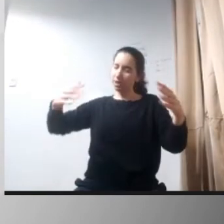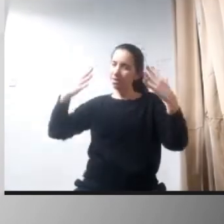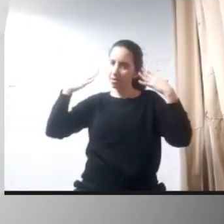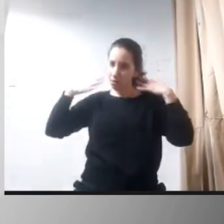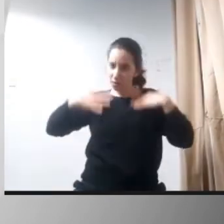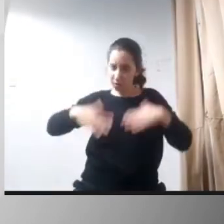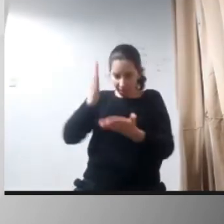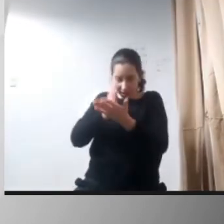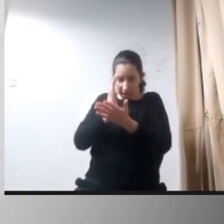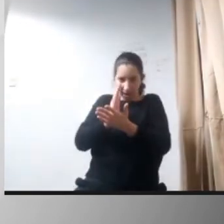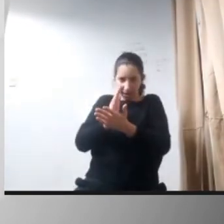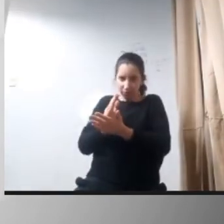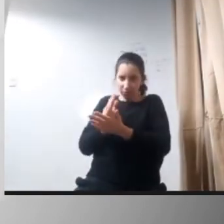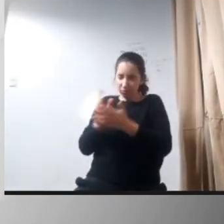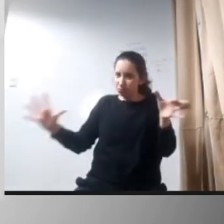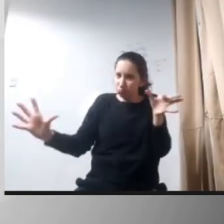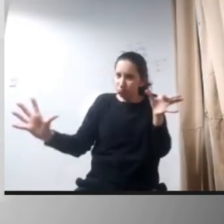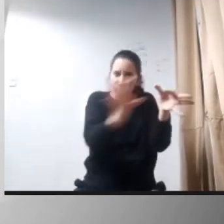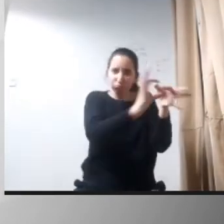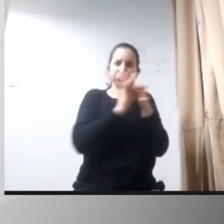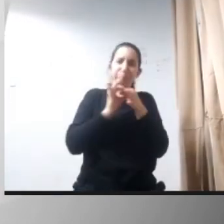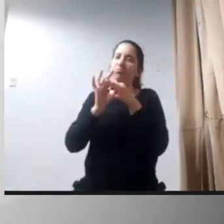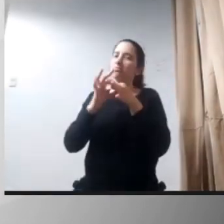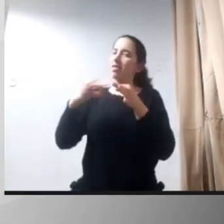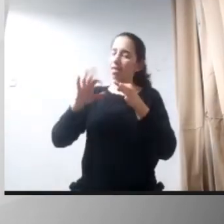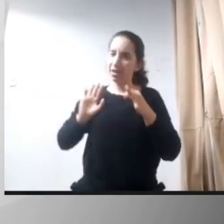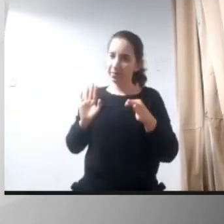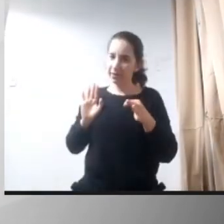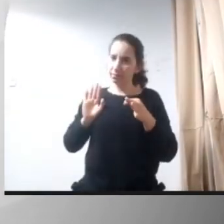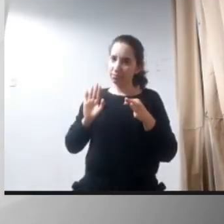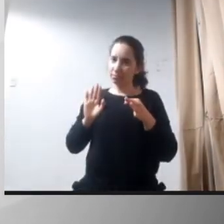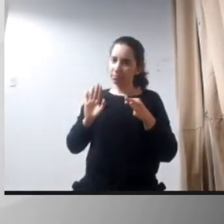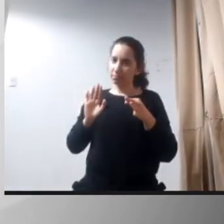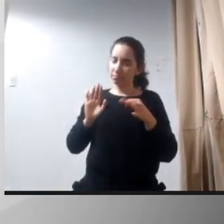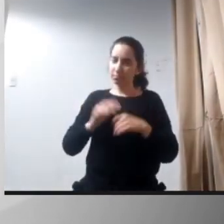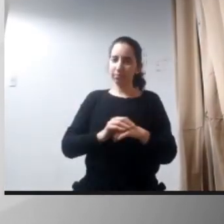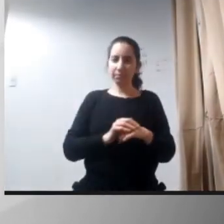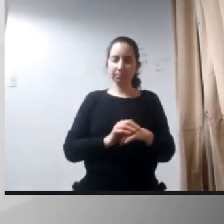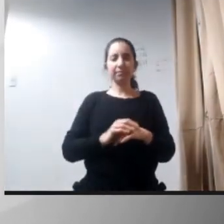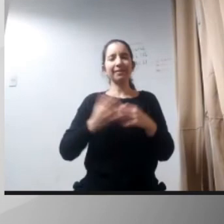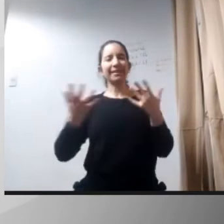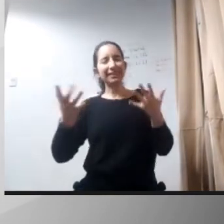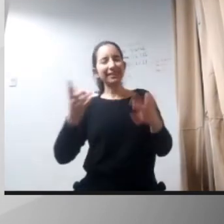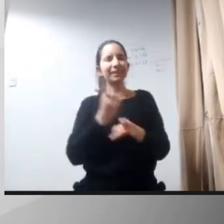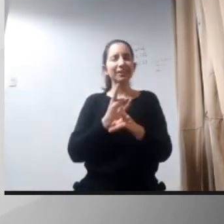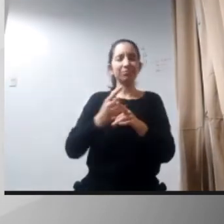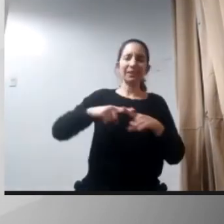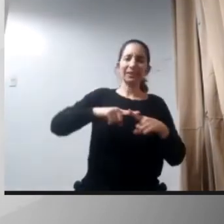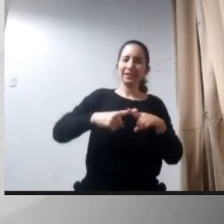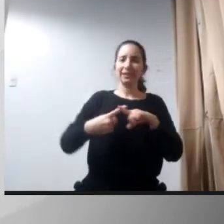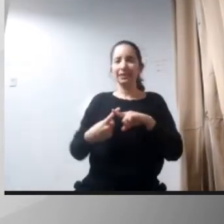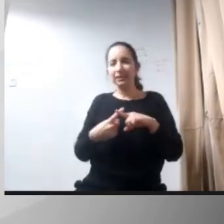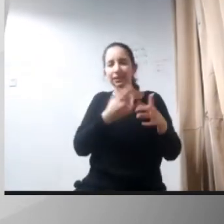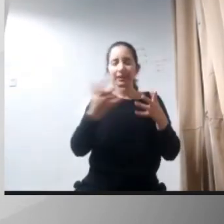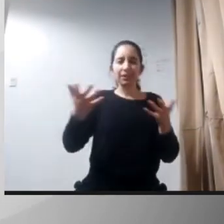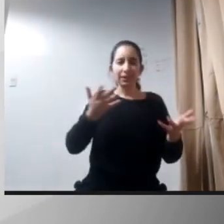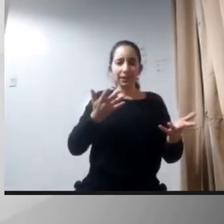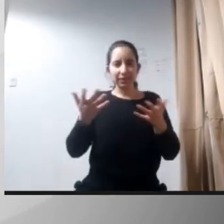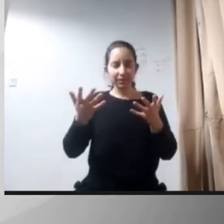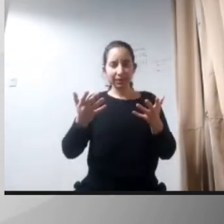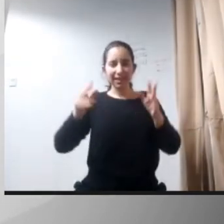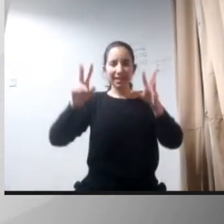humanos. Es decir, a mí me parece que la discusión entre si el cuidado